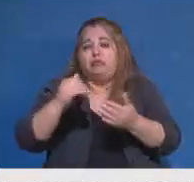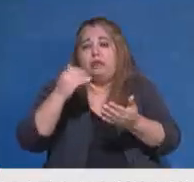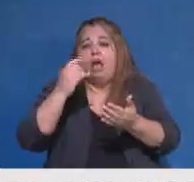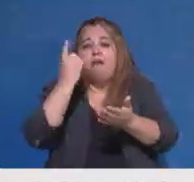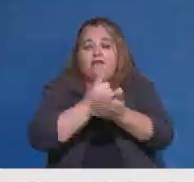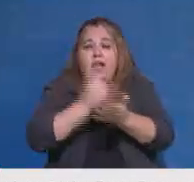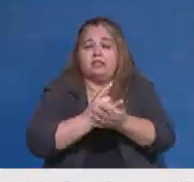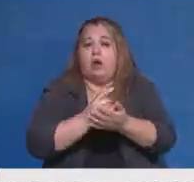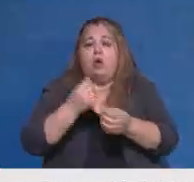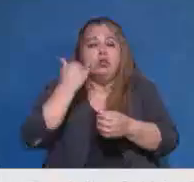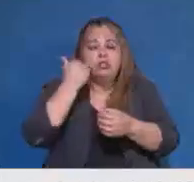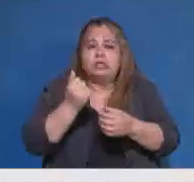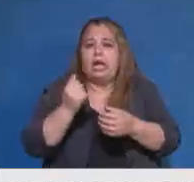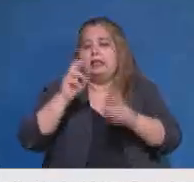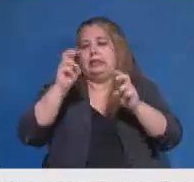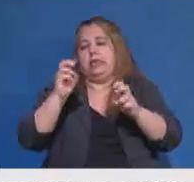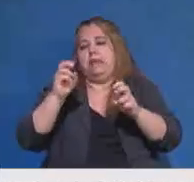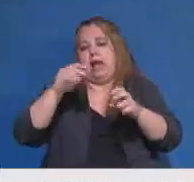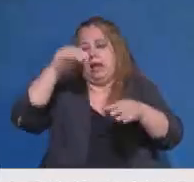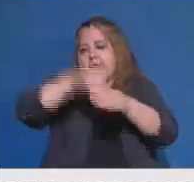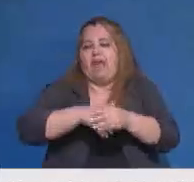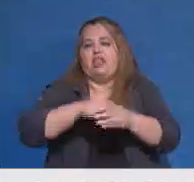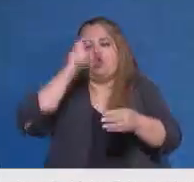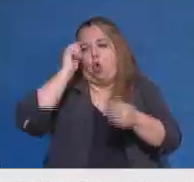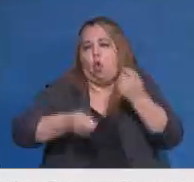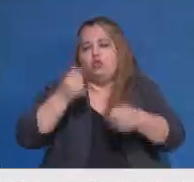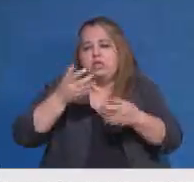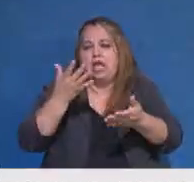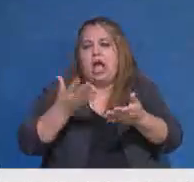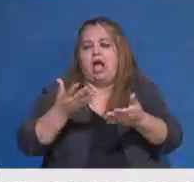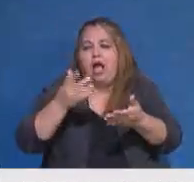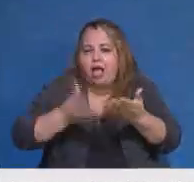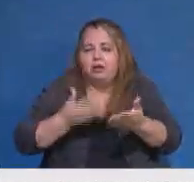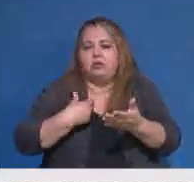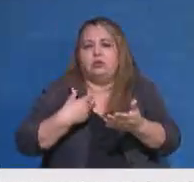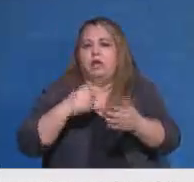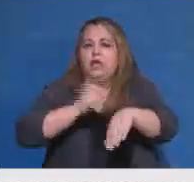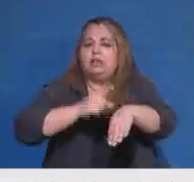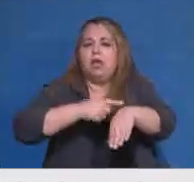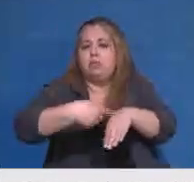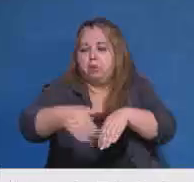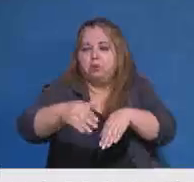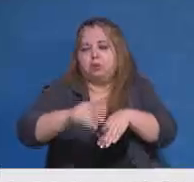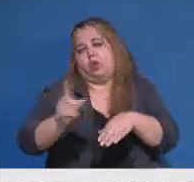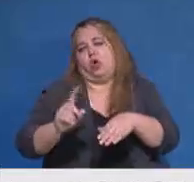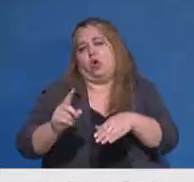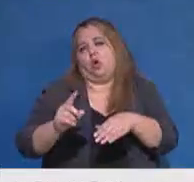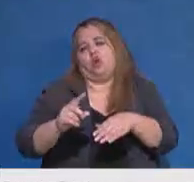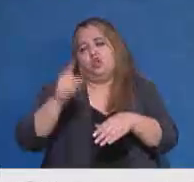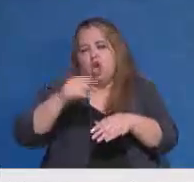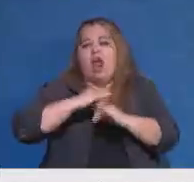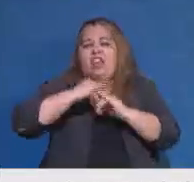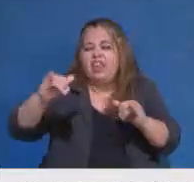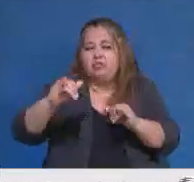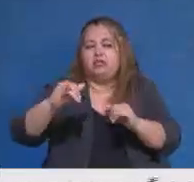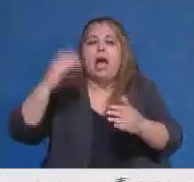tema, no se cumplen los tiempos estimados. Entonces lo que hemos denunciado es el maltrato institucional a